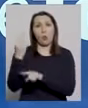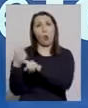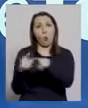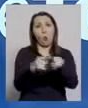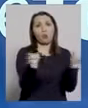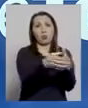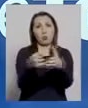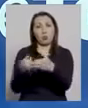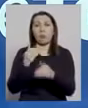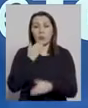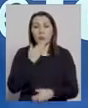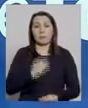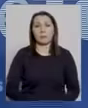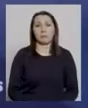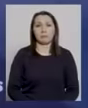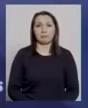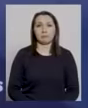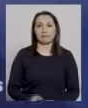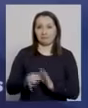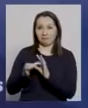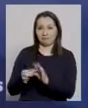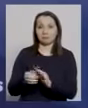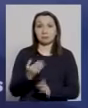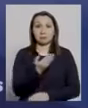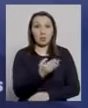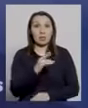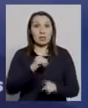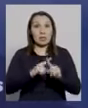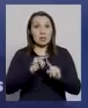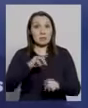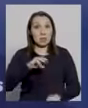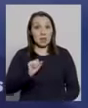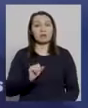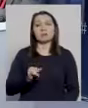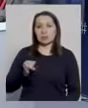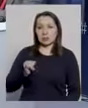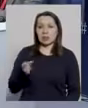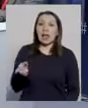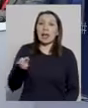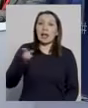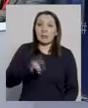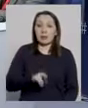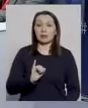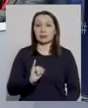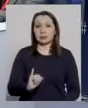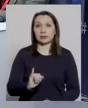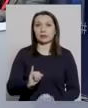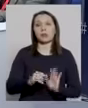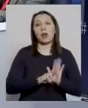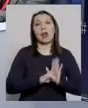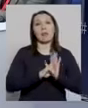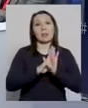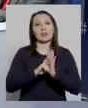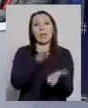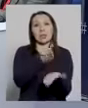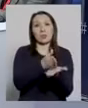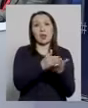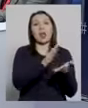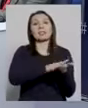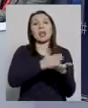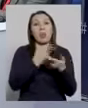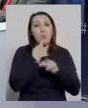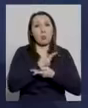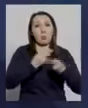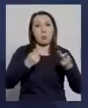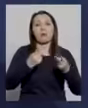más. Gracias, Rafael. Jimena, ¿quieres referirte al tema? Gracias. Sí, reiterar que efectivamente a nombre de las escuelas de salud pública